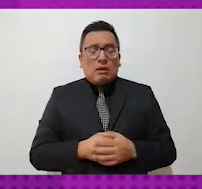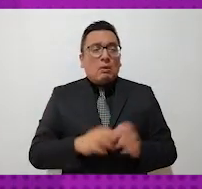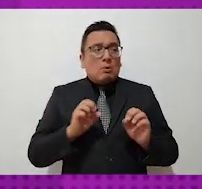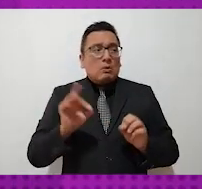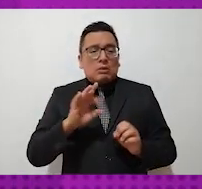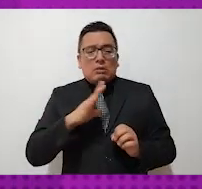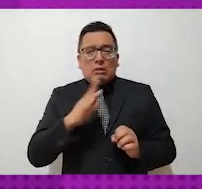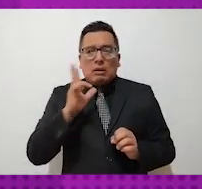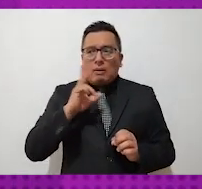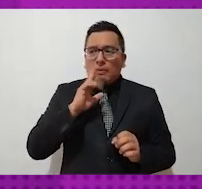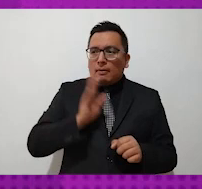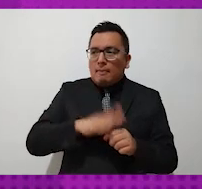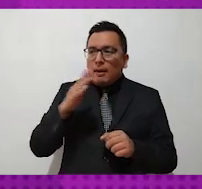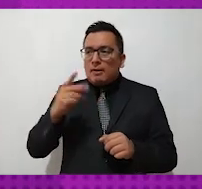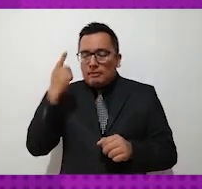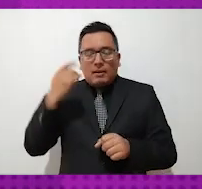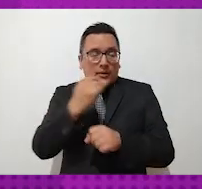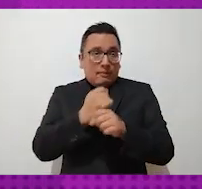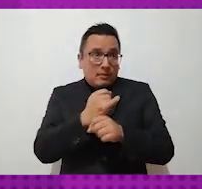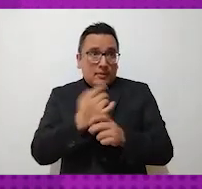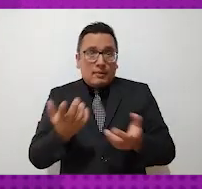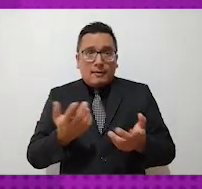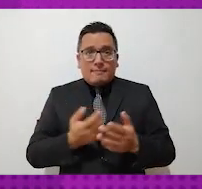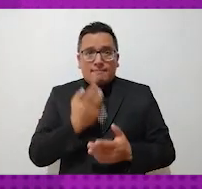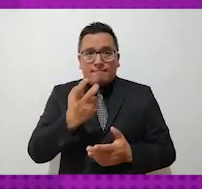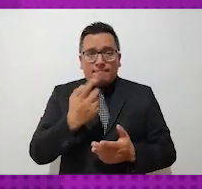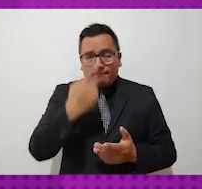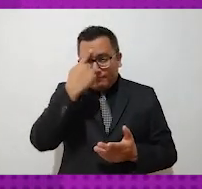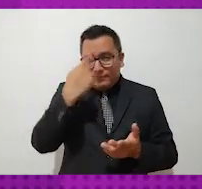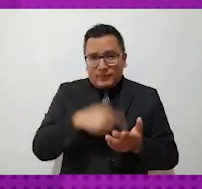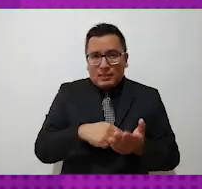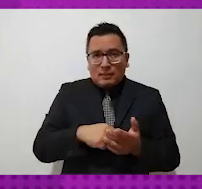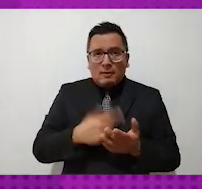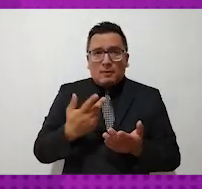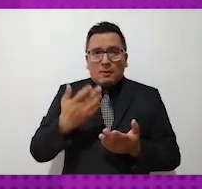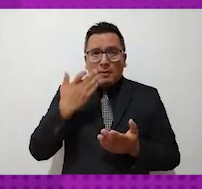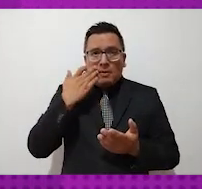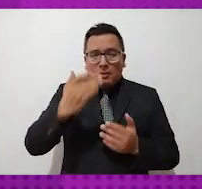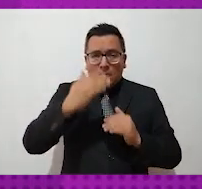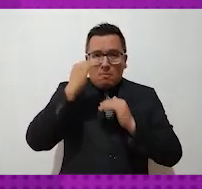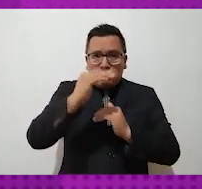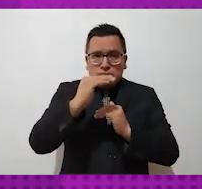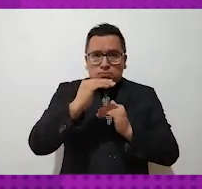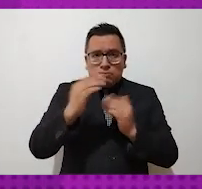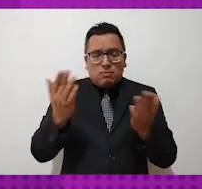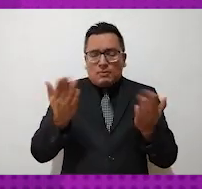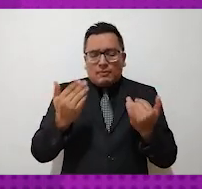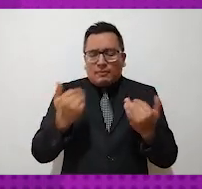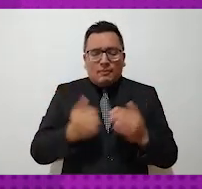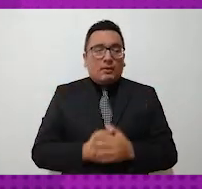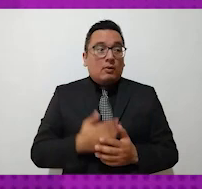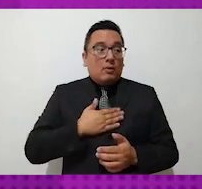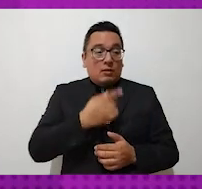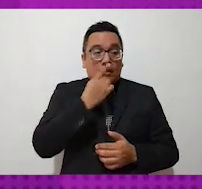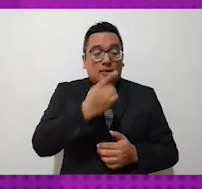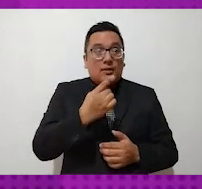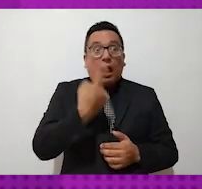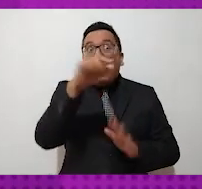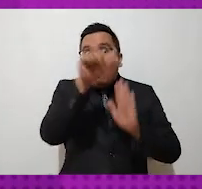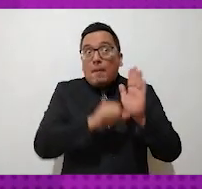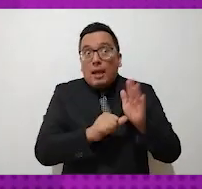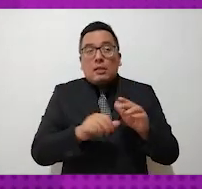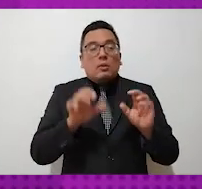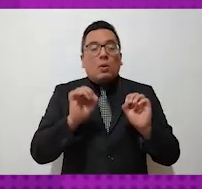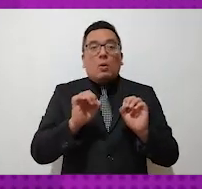que se abran más medios para investigar. Entonces, yo creo que no hay un plazo específico para decir, bueno, te vas a tardar